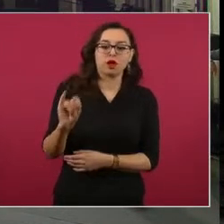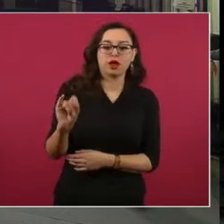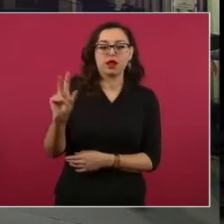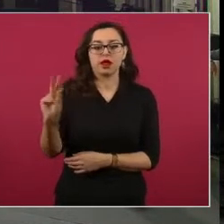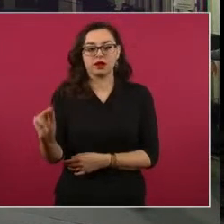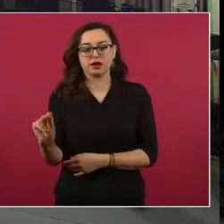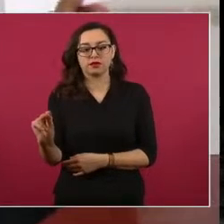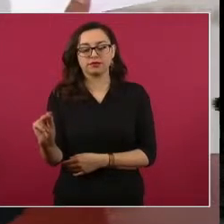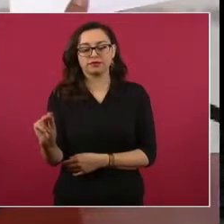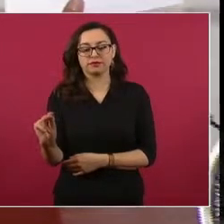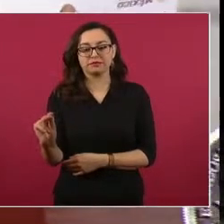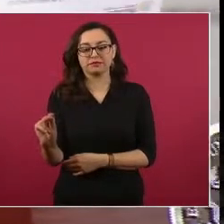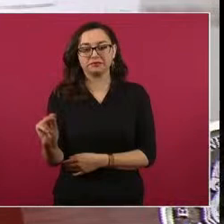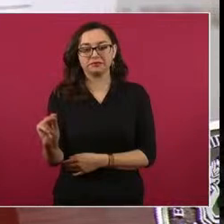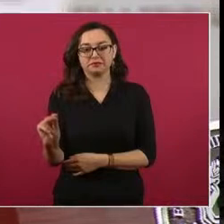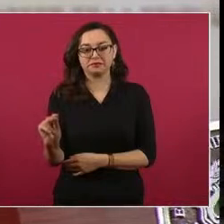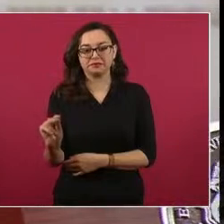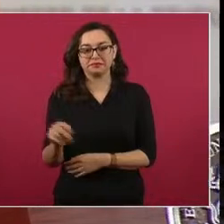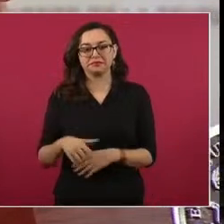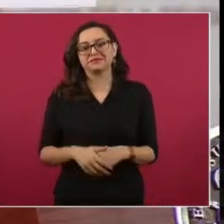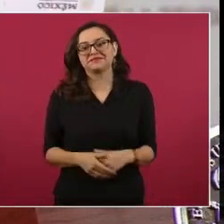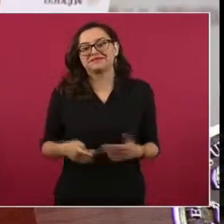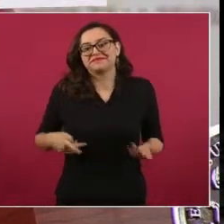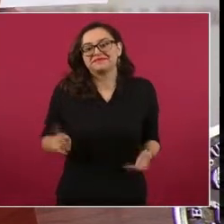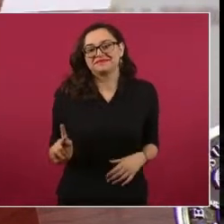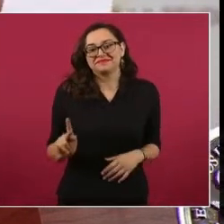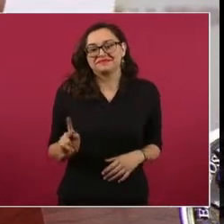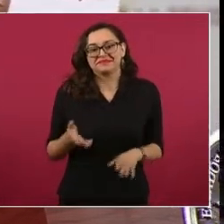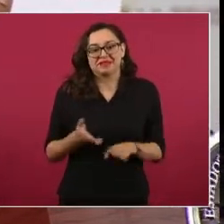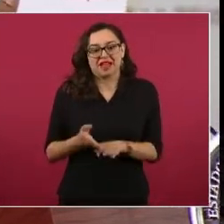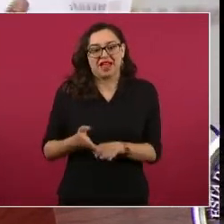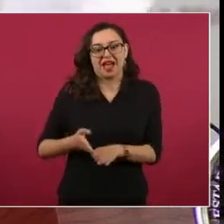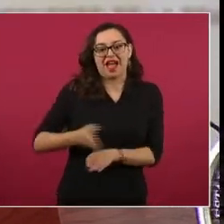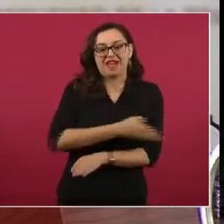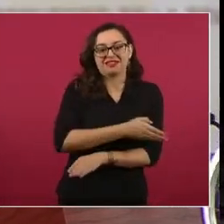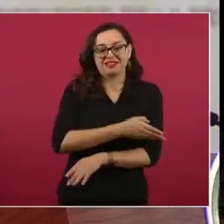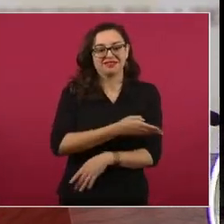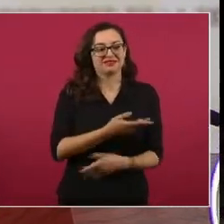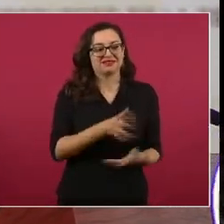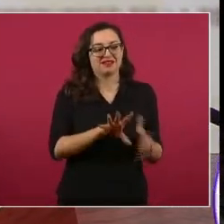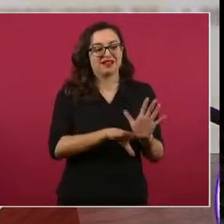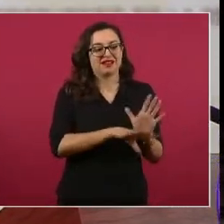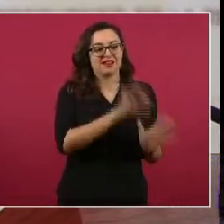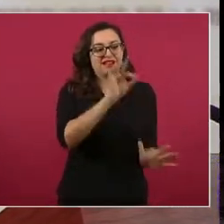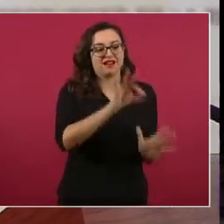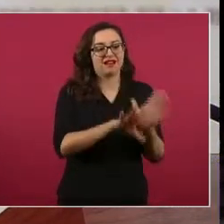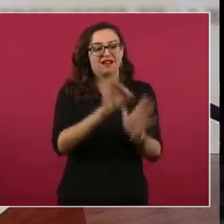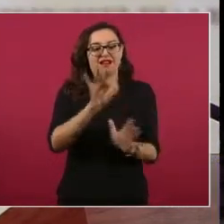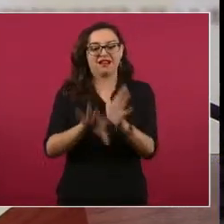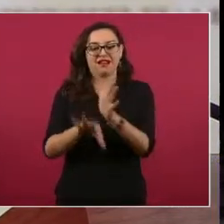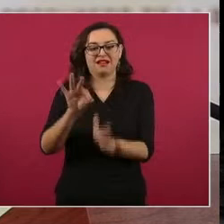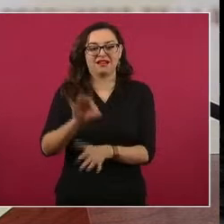de origen ya viene este